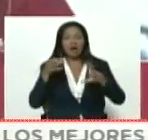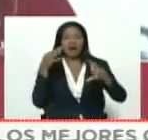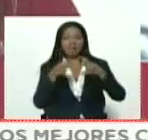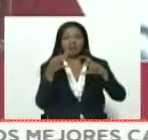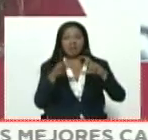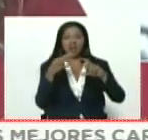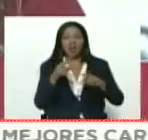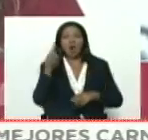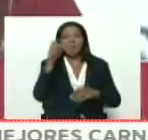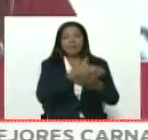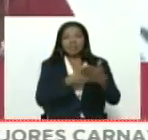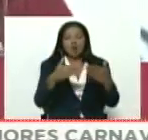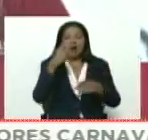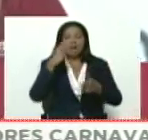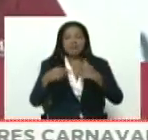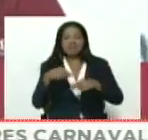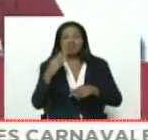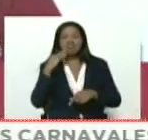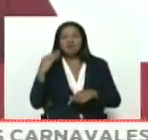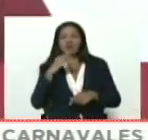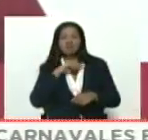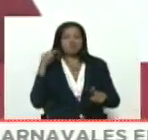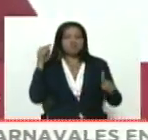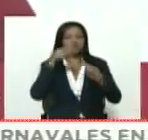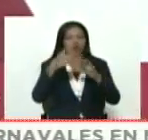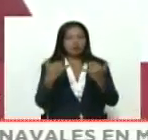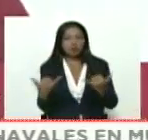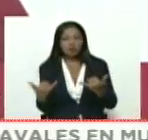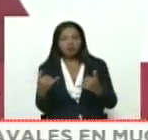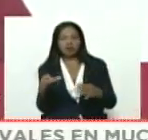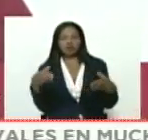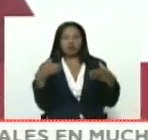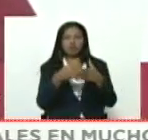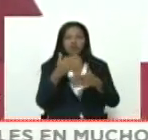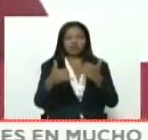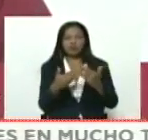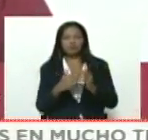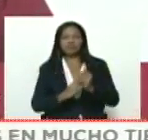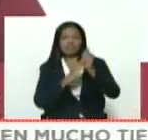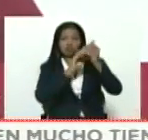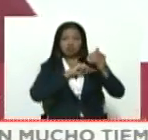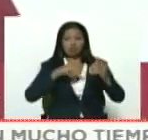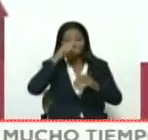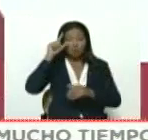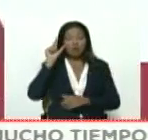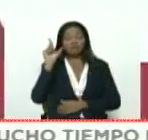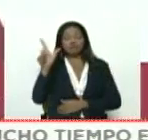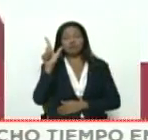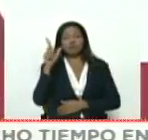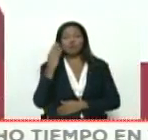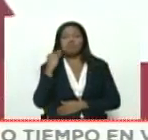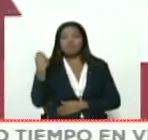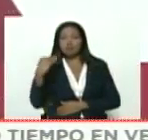carnetizarlos. 1,5 millones de jóvenes es la meta que nos ha colocado el partido, la dirección de nuestro partido, para ubicar